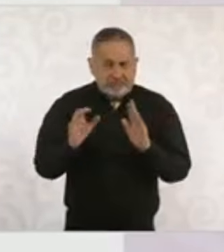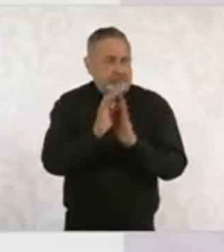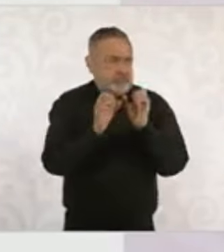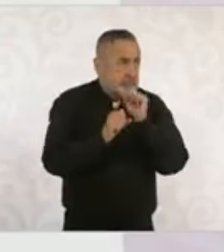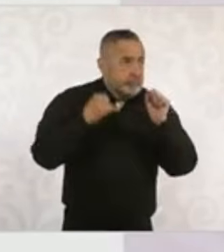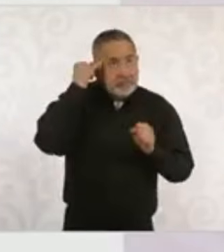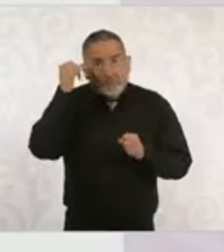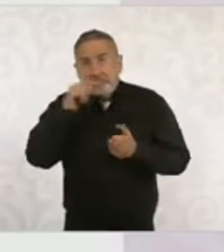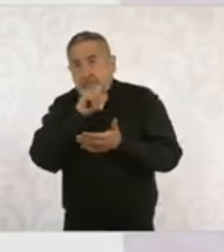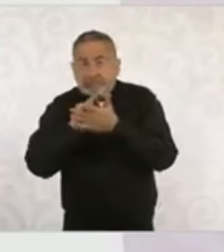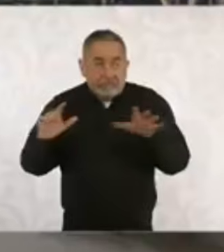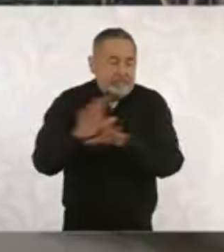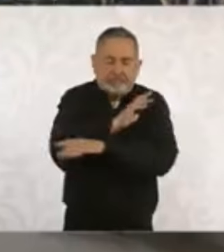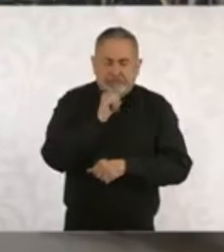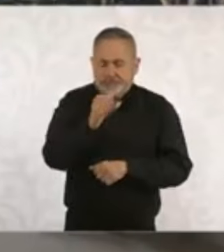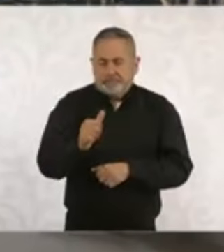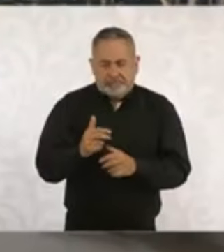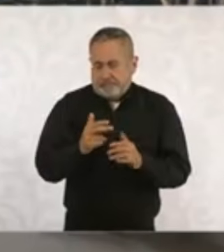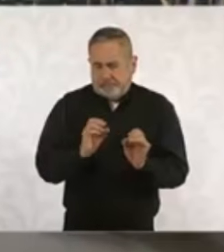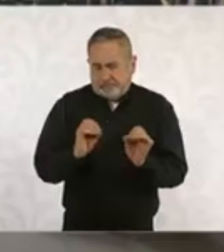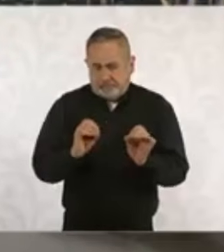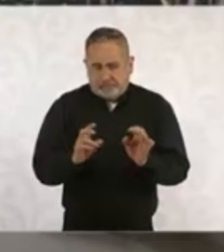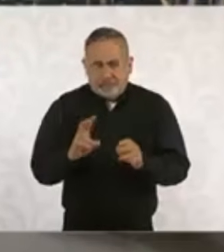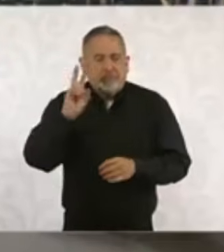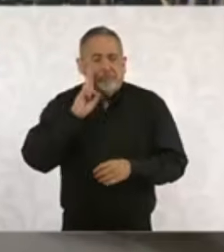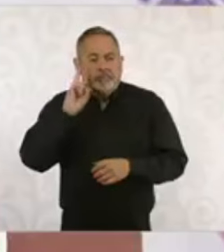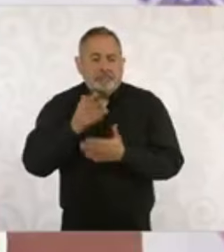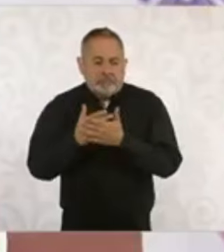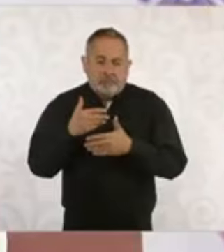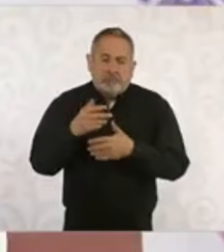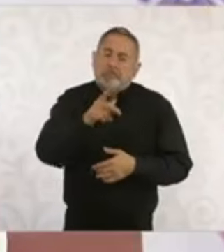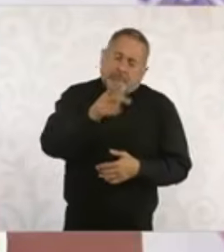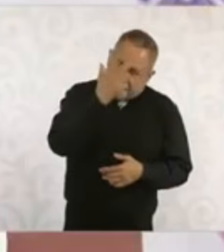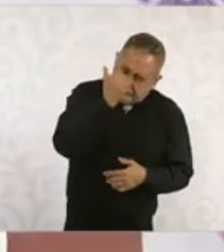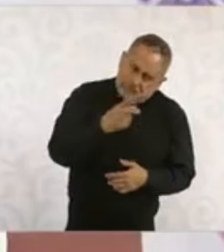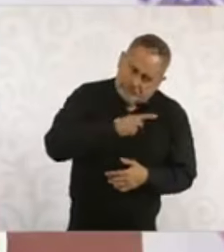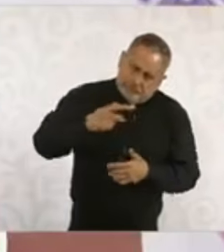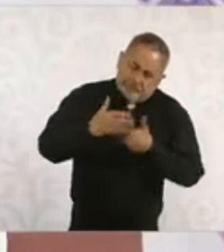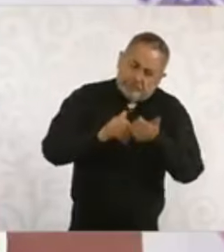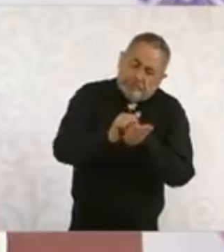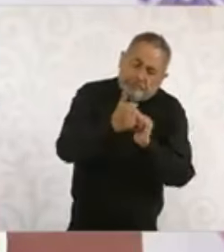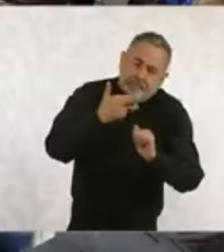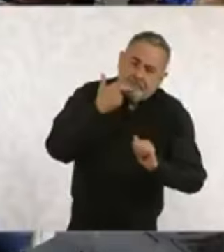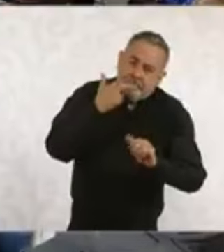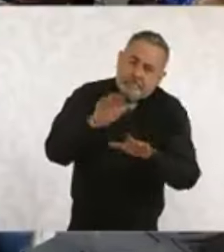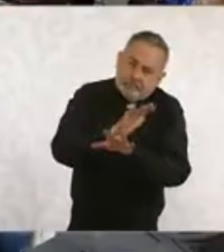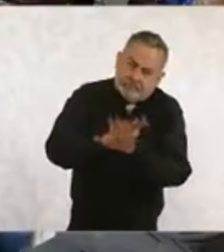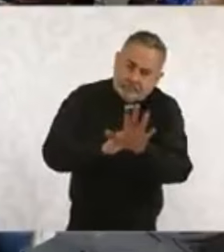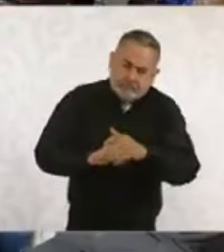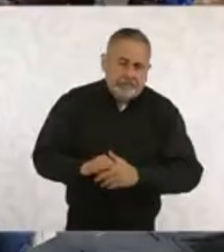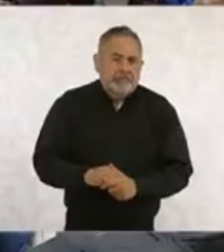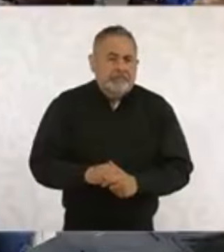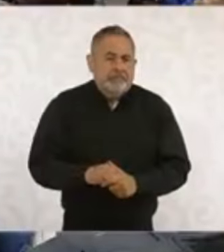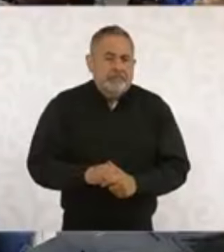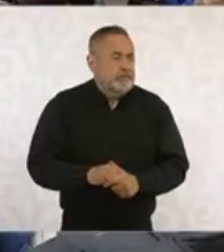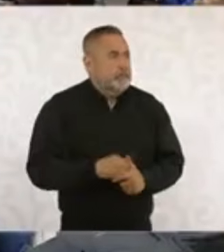ni jurídica a las fiscalías. Y ya para redondear, aunque tienen que mejorar las fiscalías, eso es un hecho. Claro, Presidenta. Para redondear el